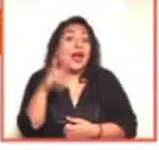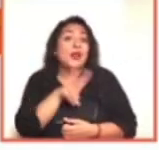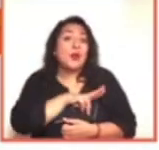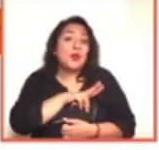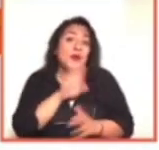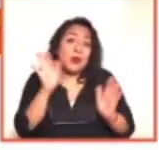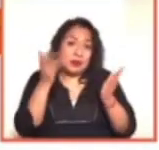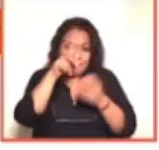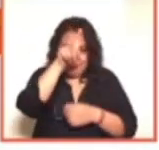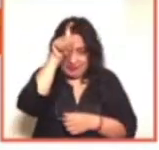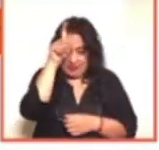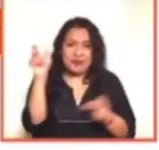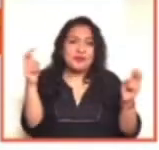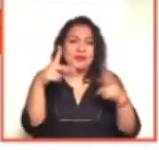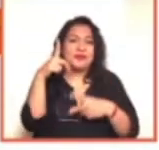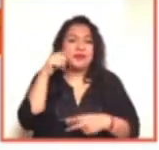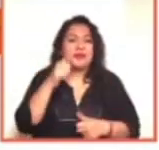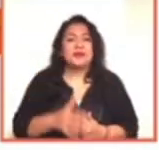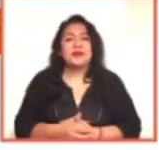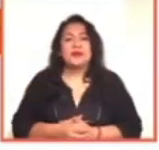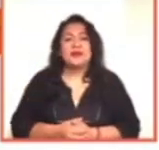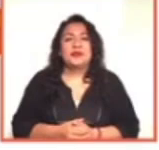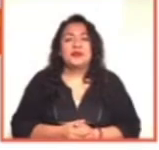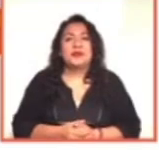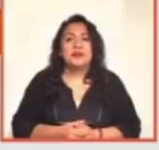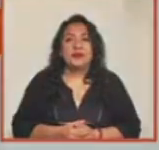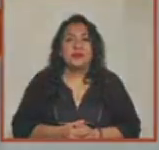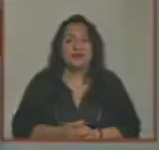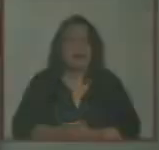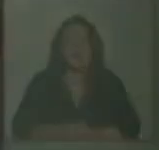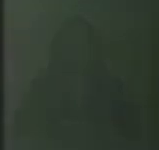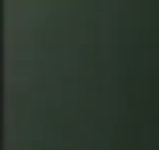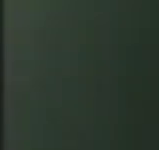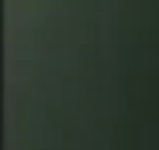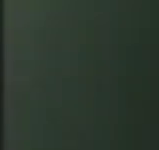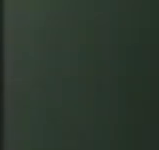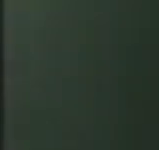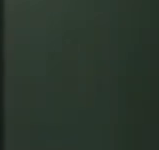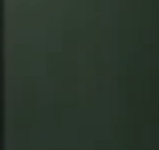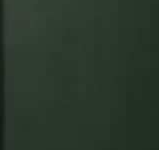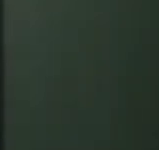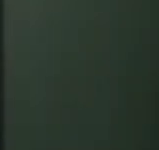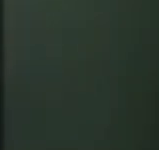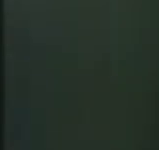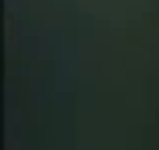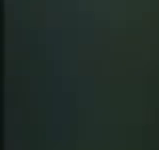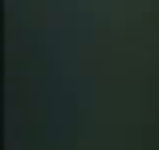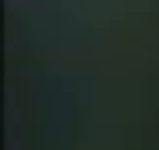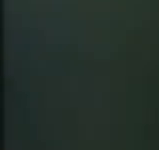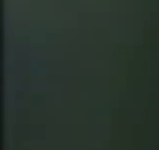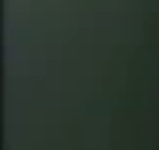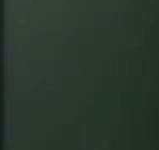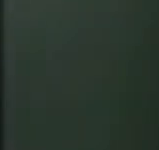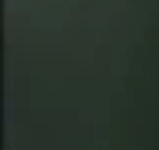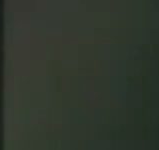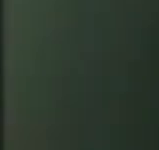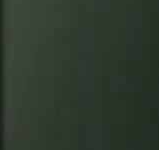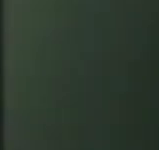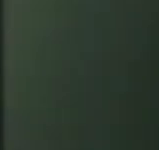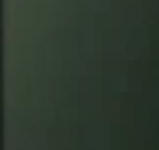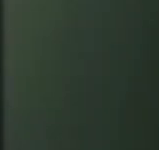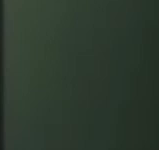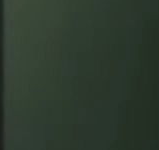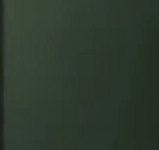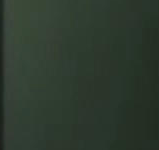Nos vemos mañana. Hasta luego. Los colmillos que parece Lucifer. quieta, quieta aquí, pajarito